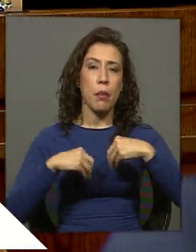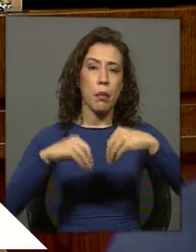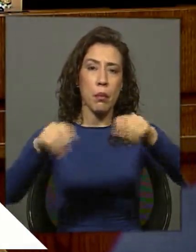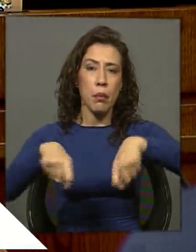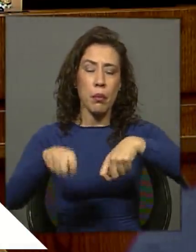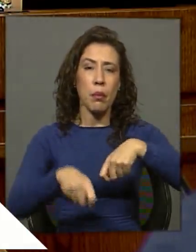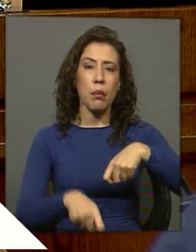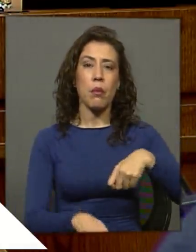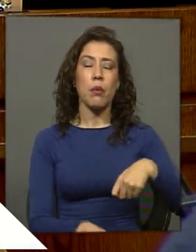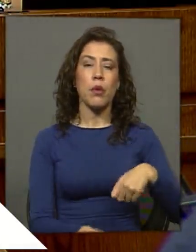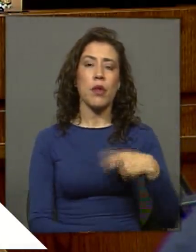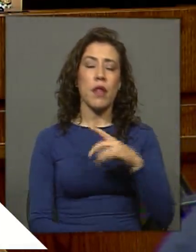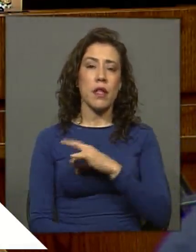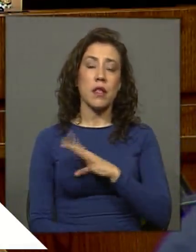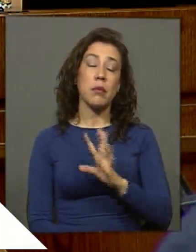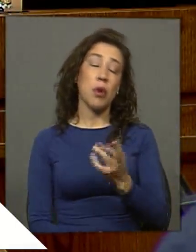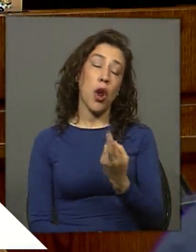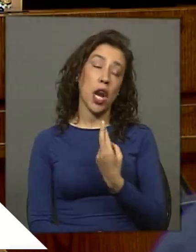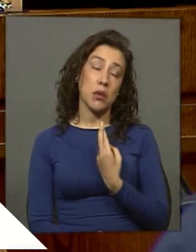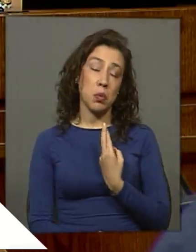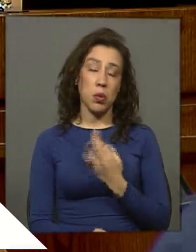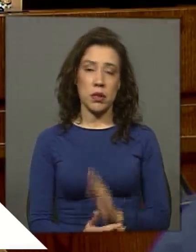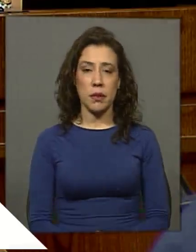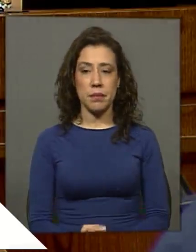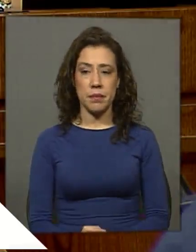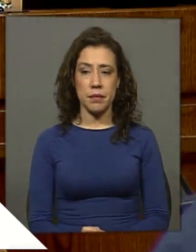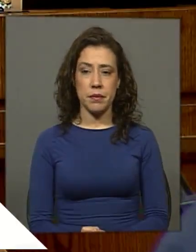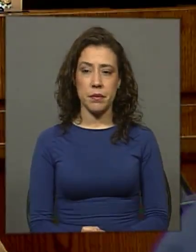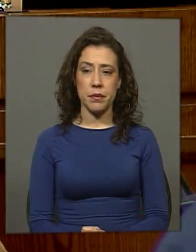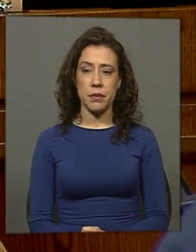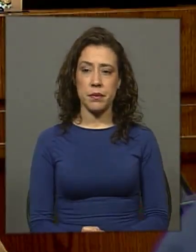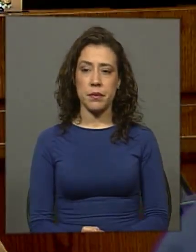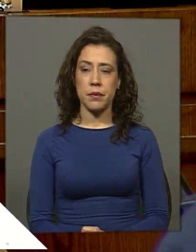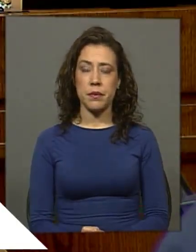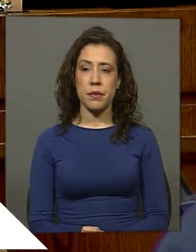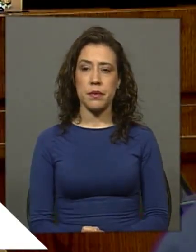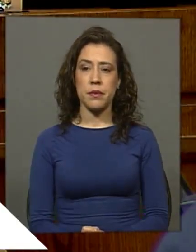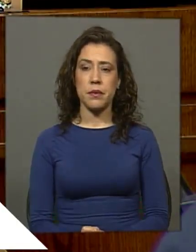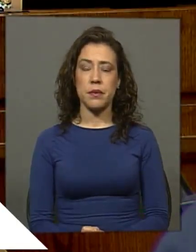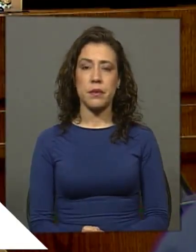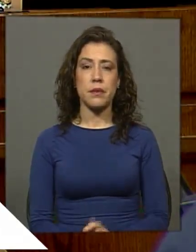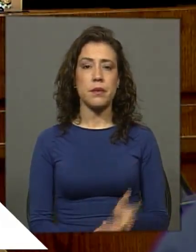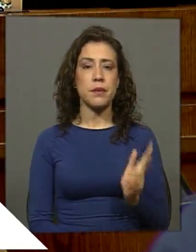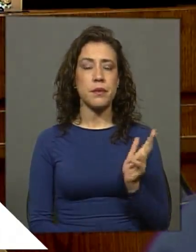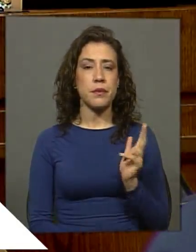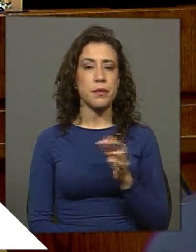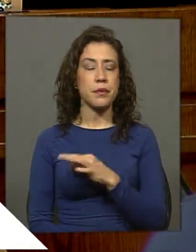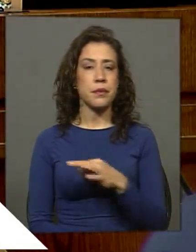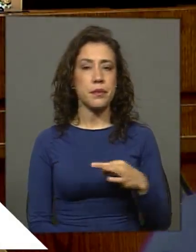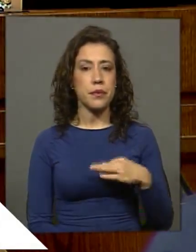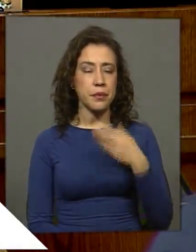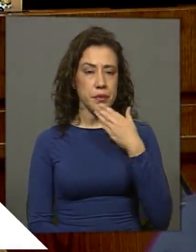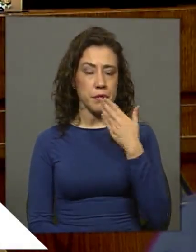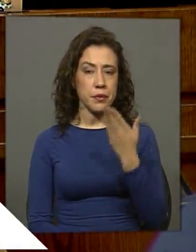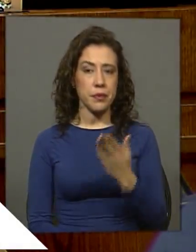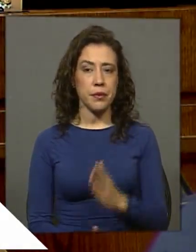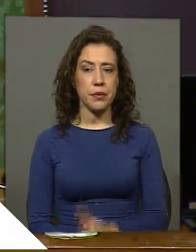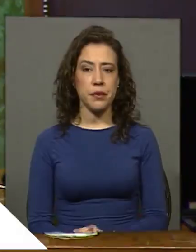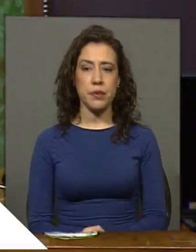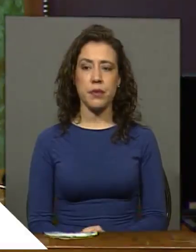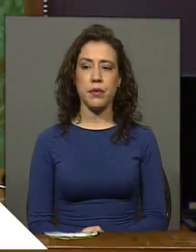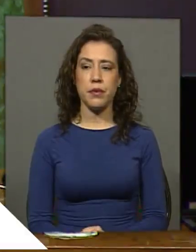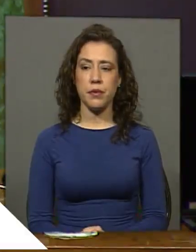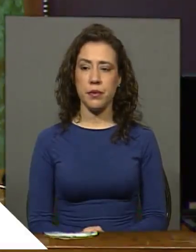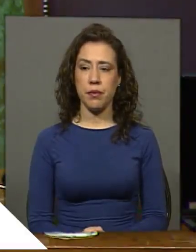respuesta y eso no más presidente muchas gracias me ha pedido la palabra el señor ministro a quien le